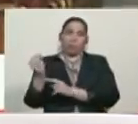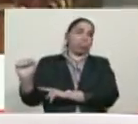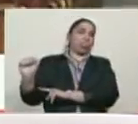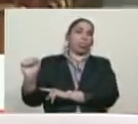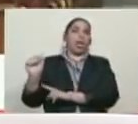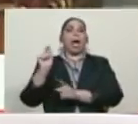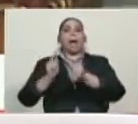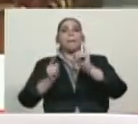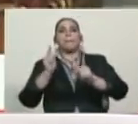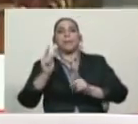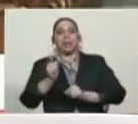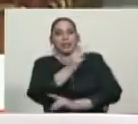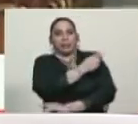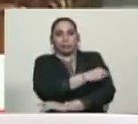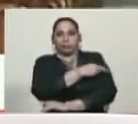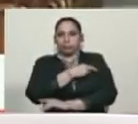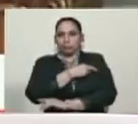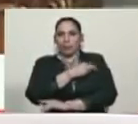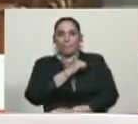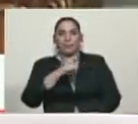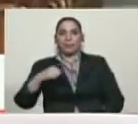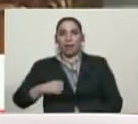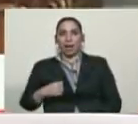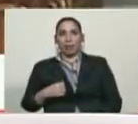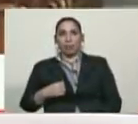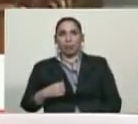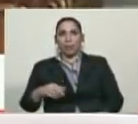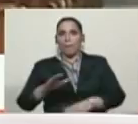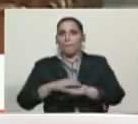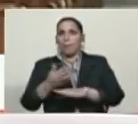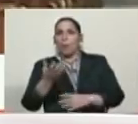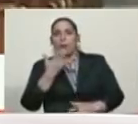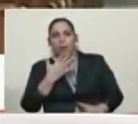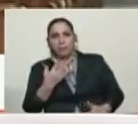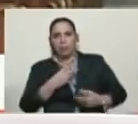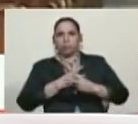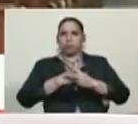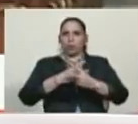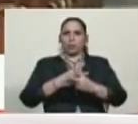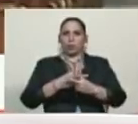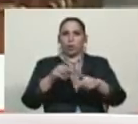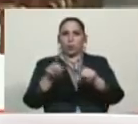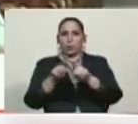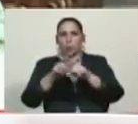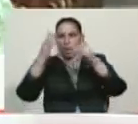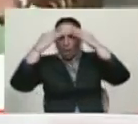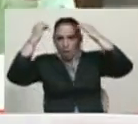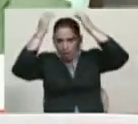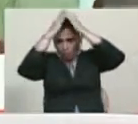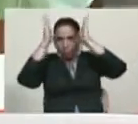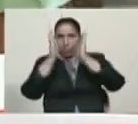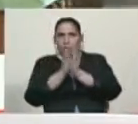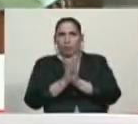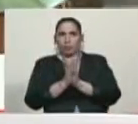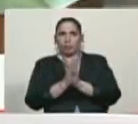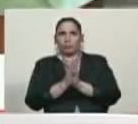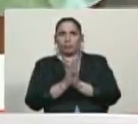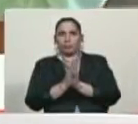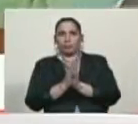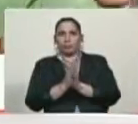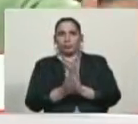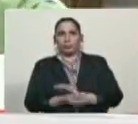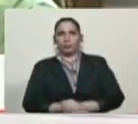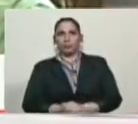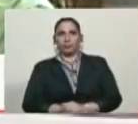era privado porque había médico que tenían vocación como josé gregorio hernández y poniendo un